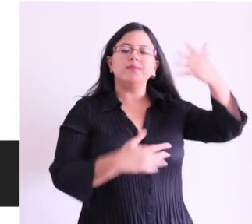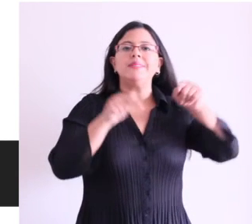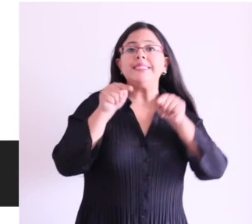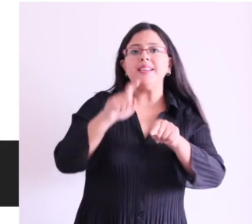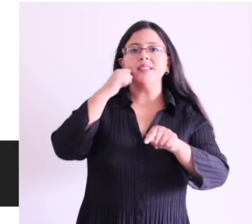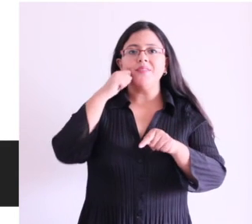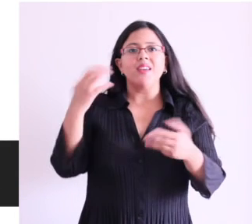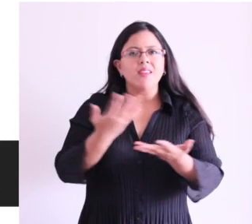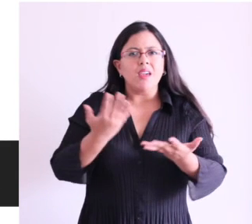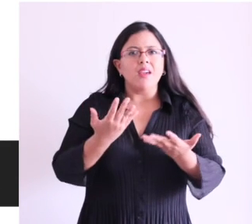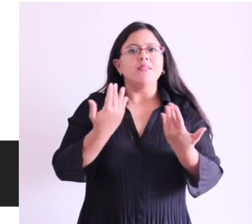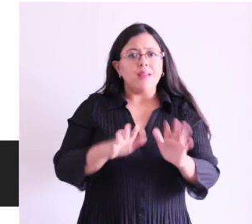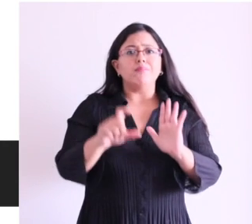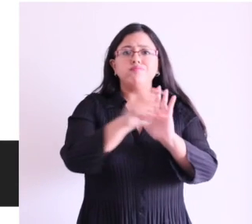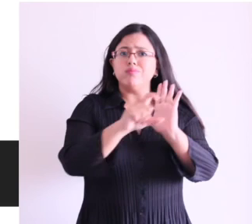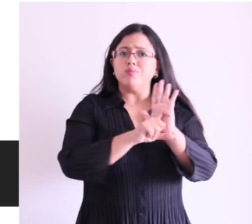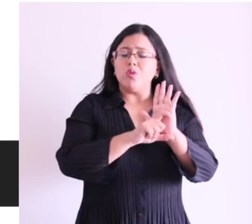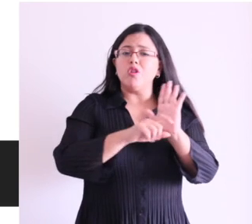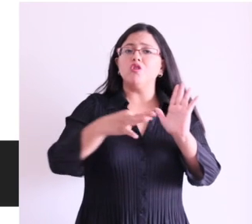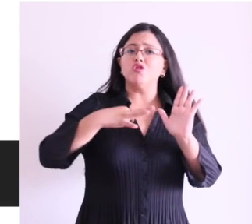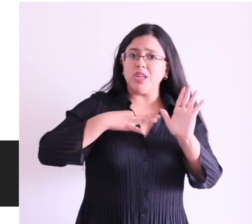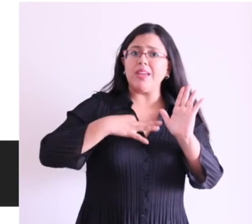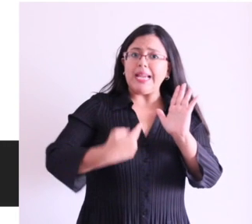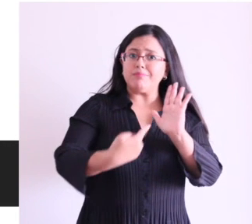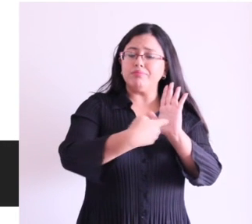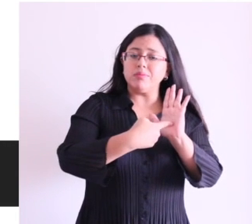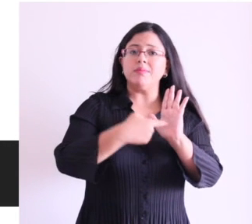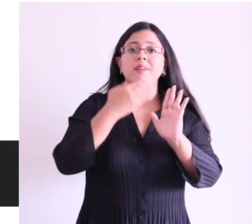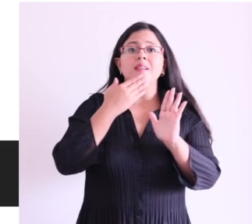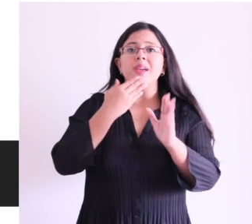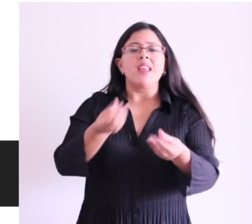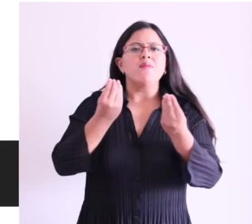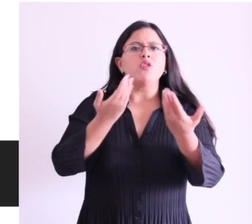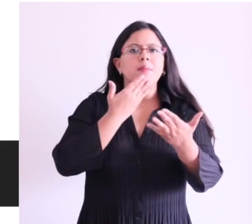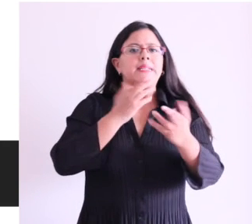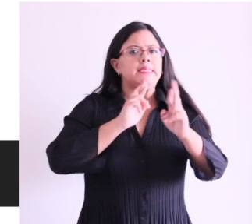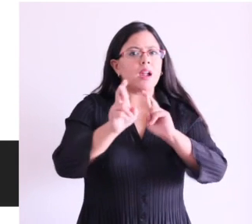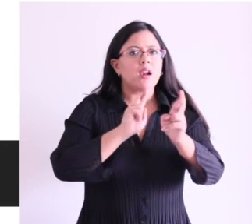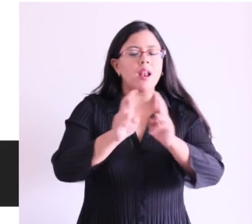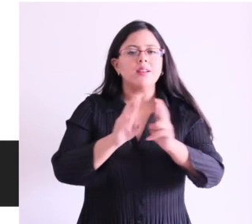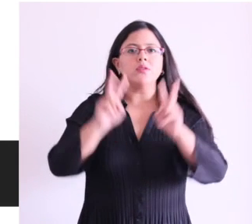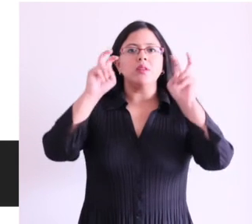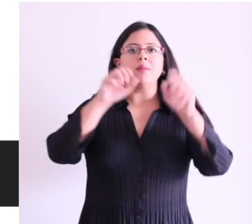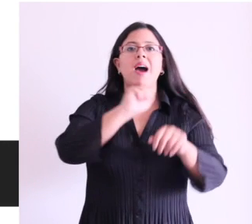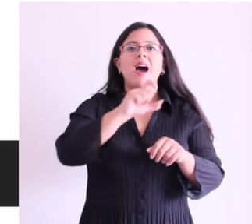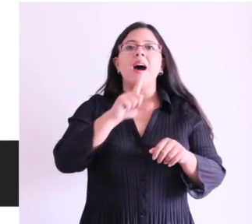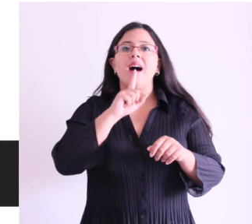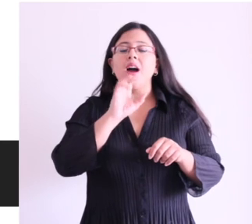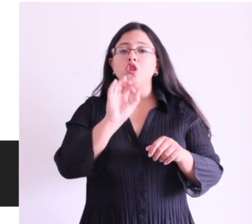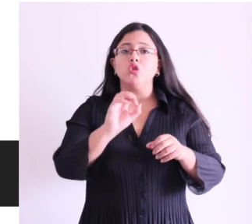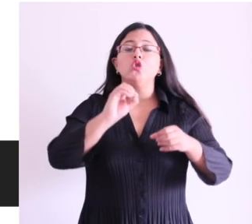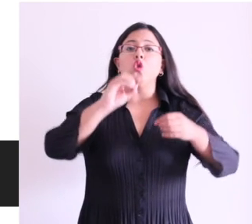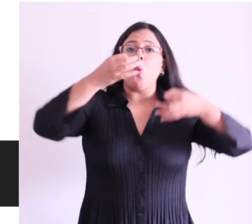en el Código Civil. Y acá es bueno hacer la relación que los actos jurídicos los vamos a encontrar en